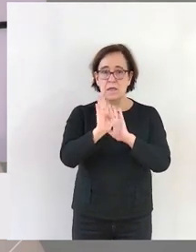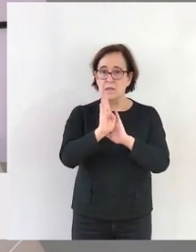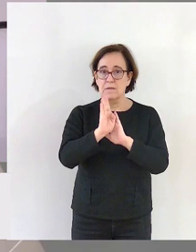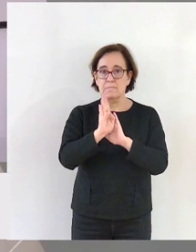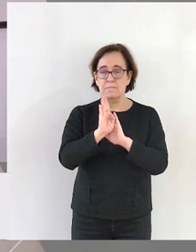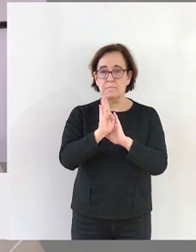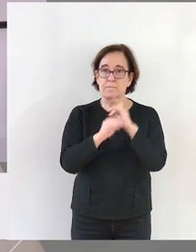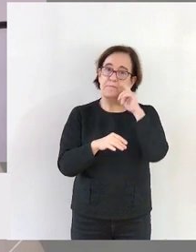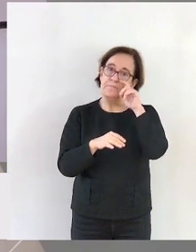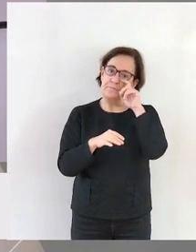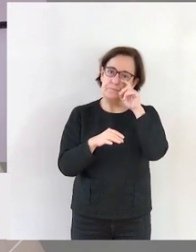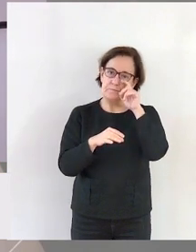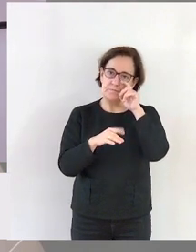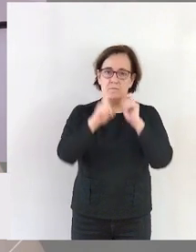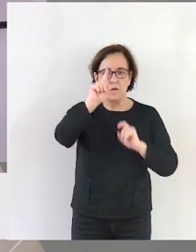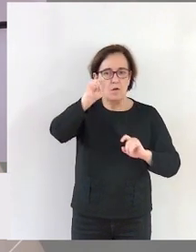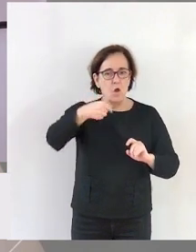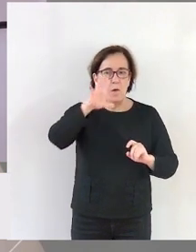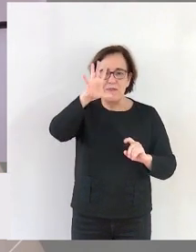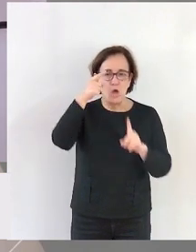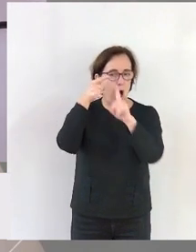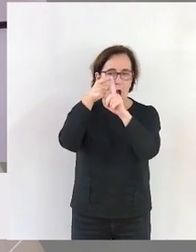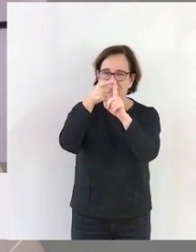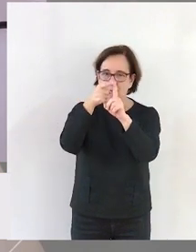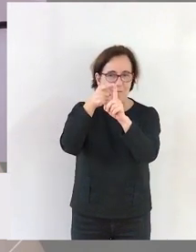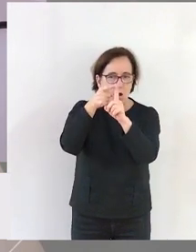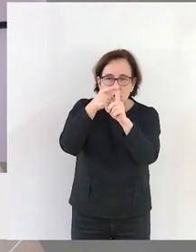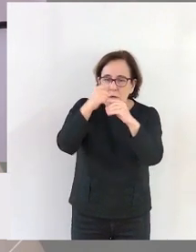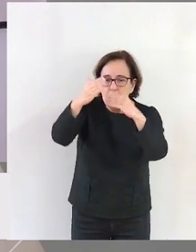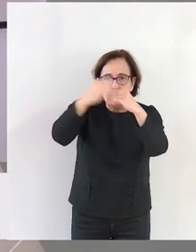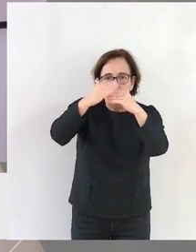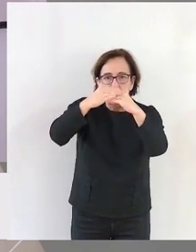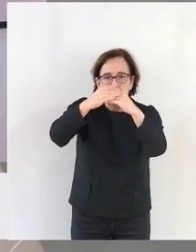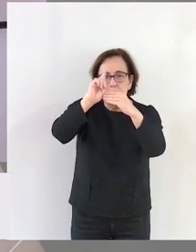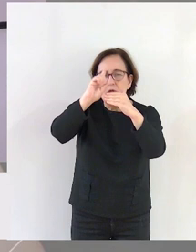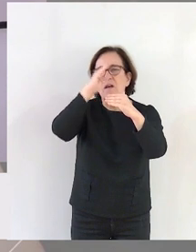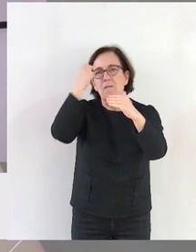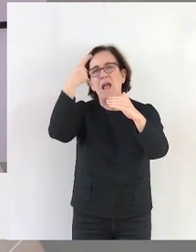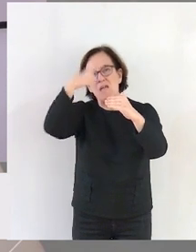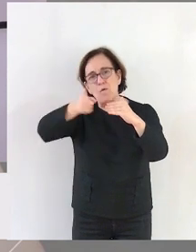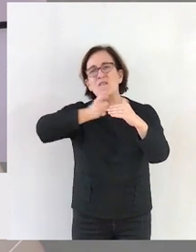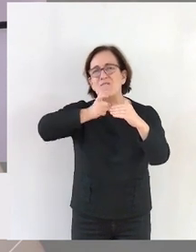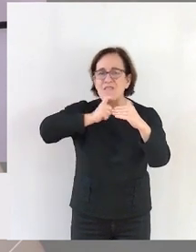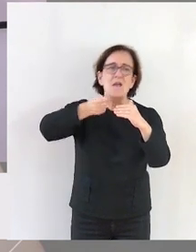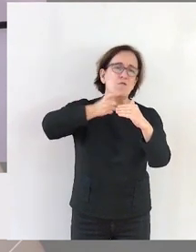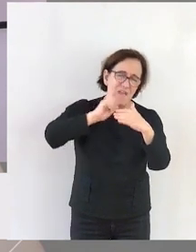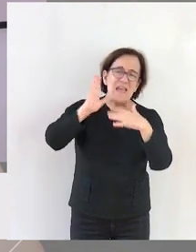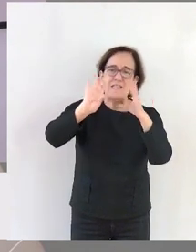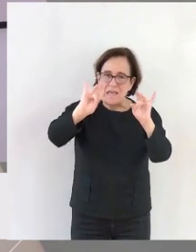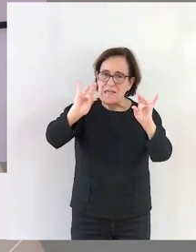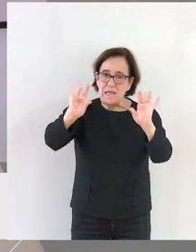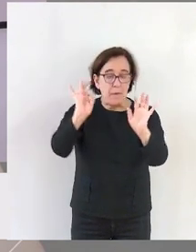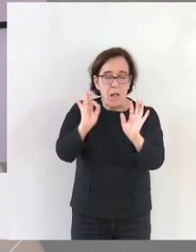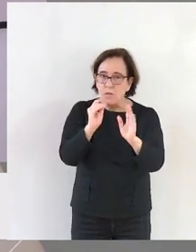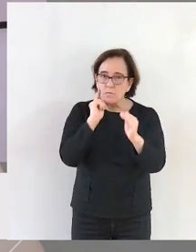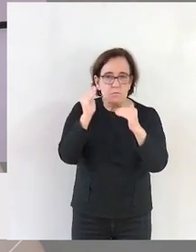eh eh 1.5 como objetivo no podemos dejar 1,5 objetivo Ya sé que es muy difícil ya todo Sí sí pero